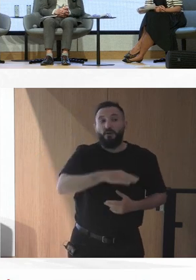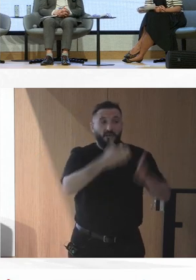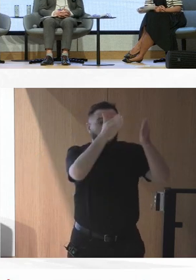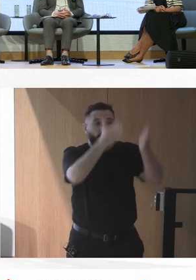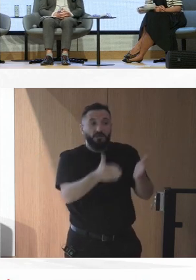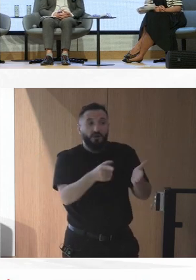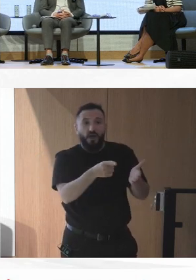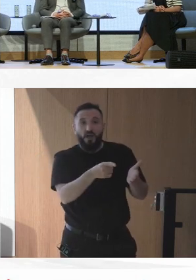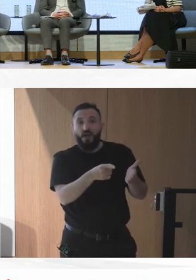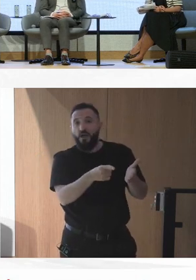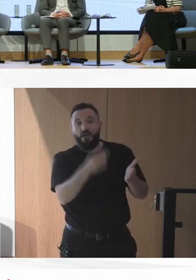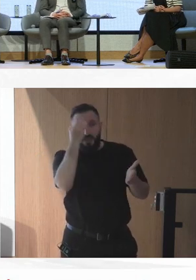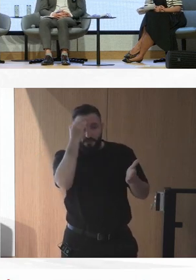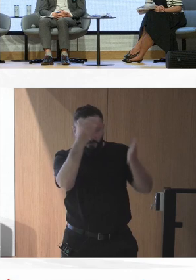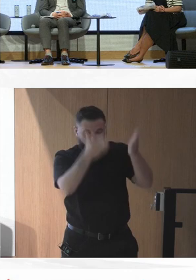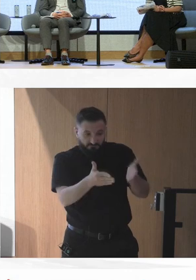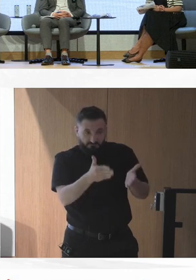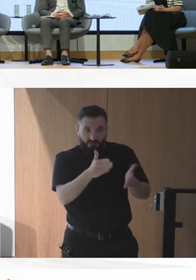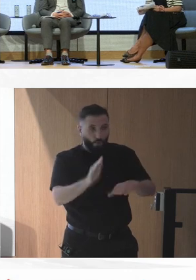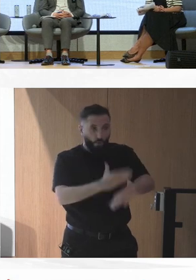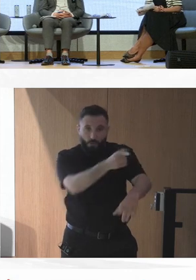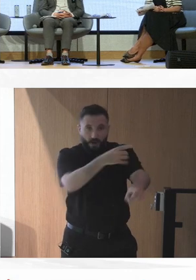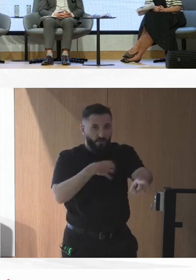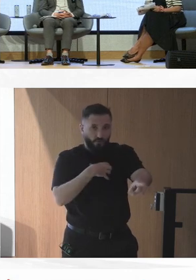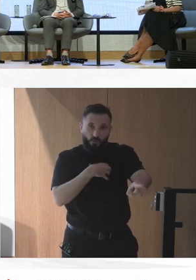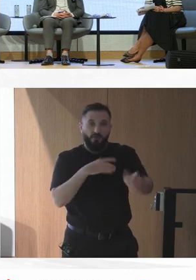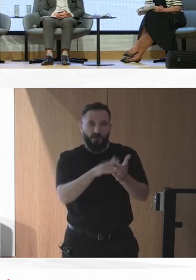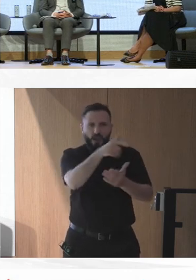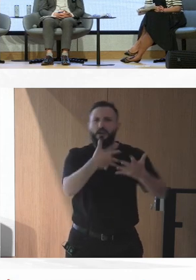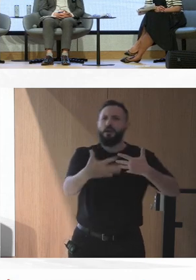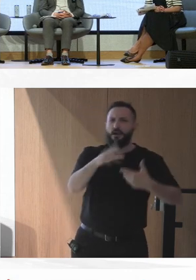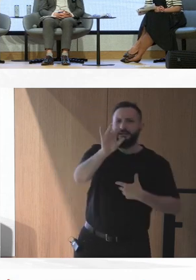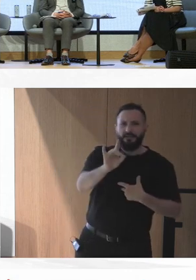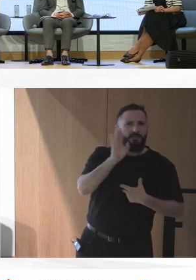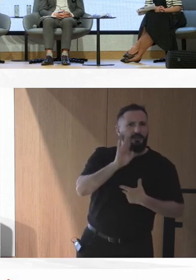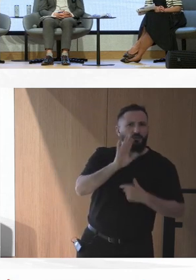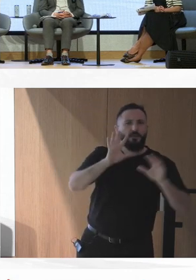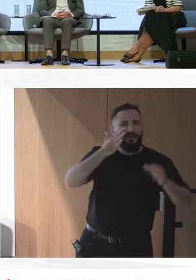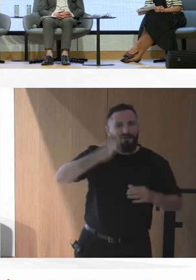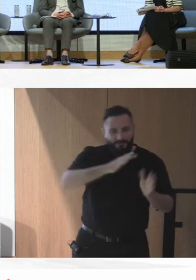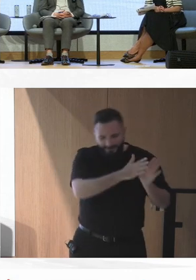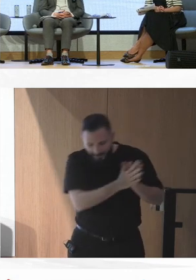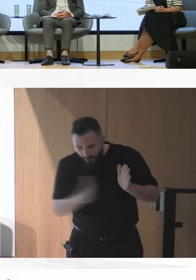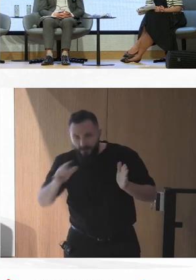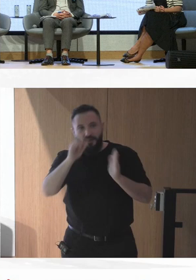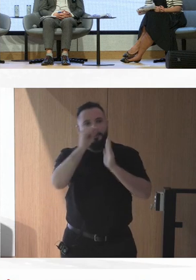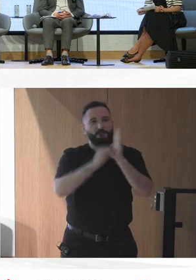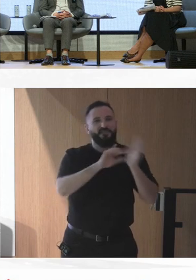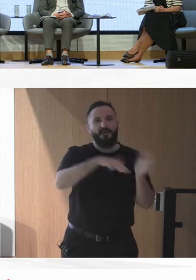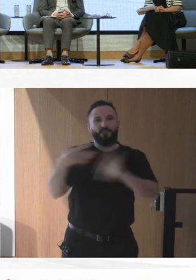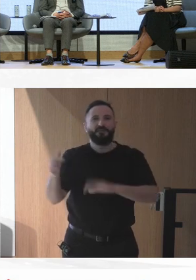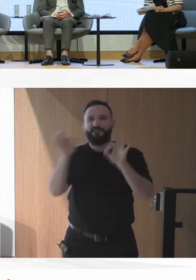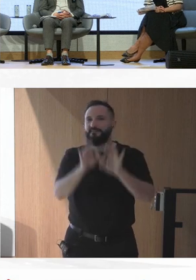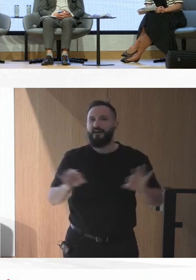persona fuera considerada inimputable, ha cometido el hecho, pero es inimputable, y no se aplicase ninguna medida, o al menos ninguna medida